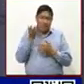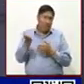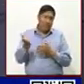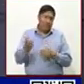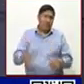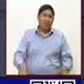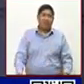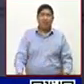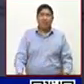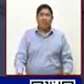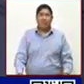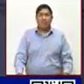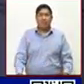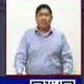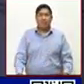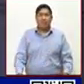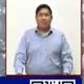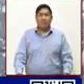quería...